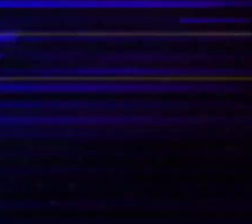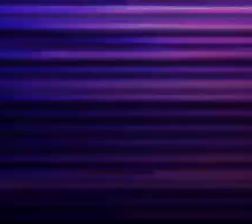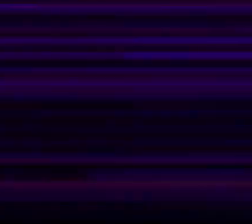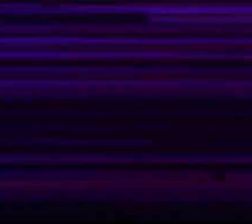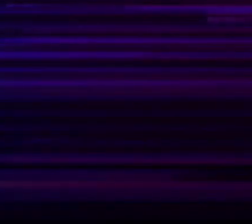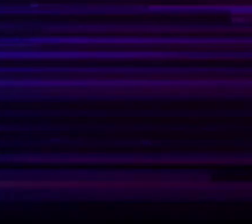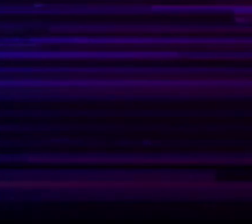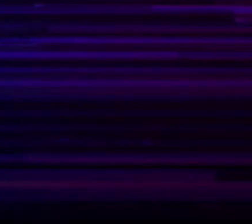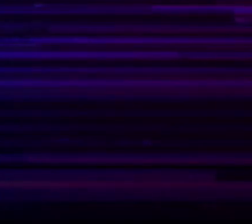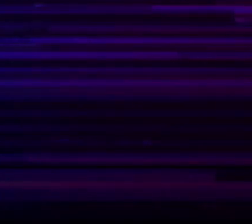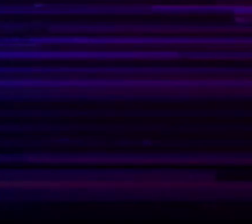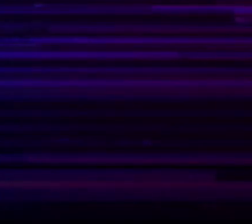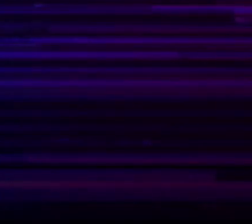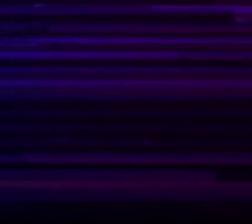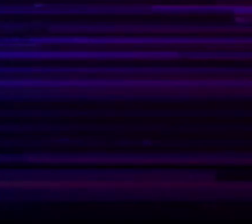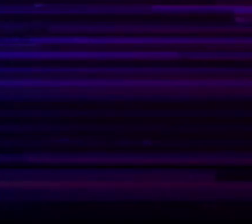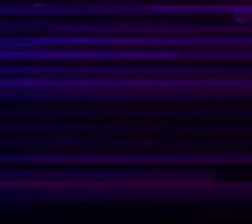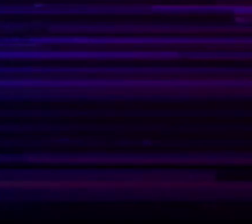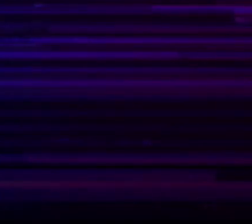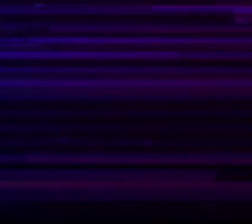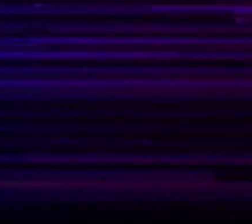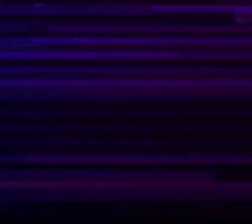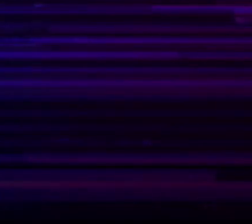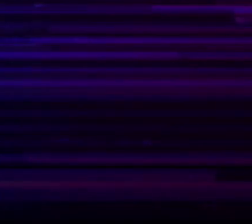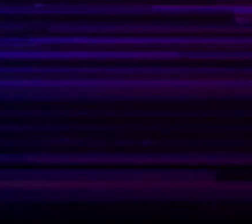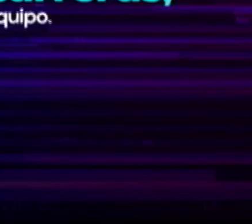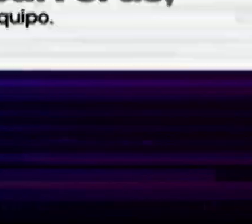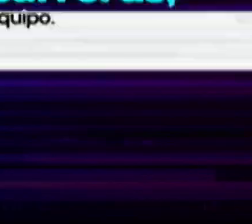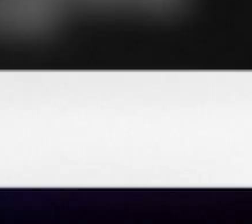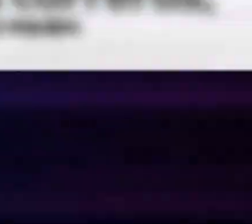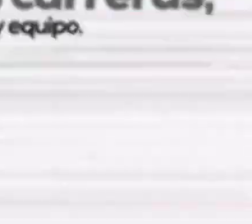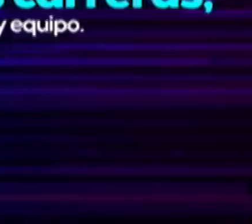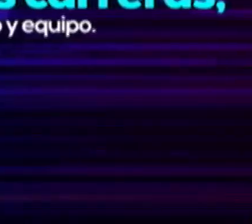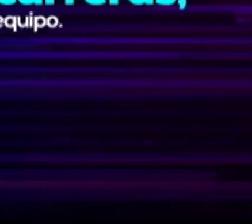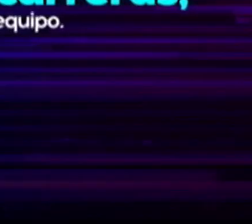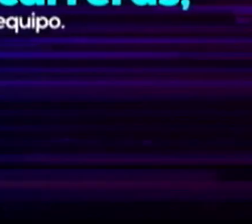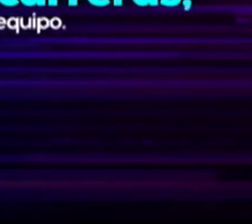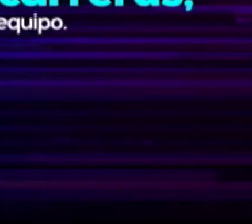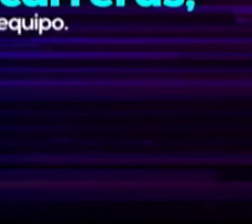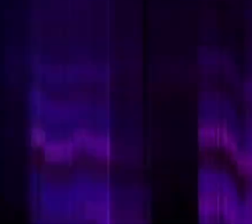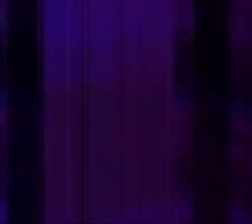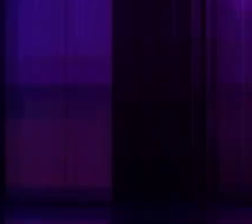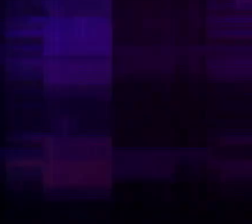barreras. Quiero poder estudiar y con CONAPE puedo lograrlo.